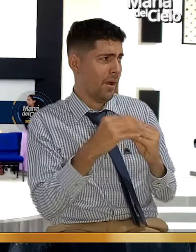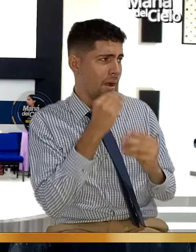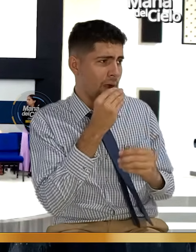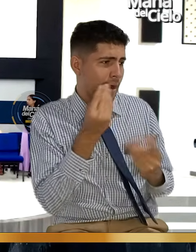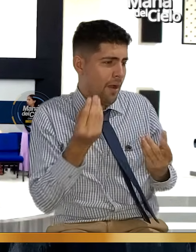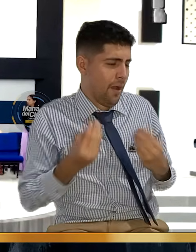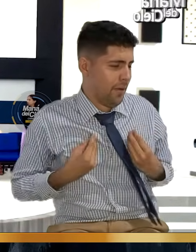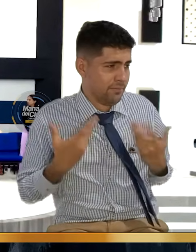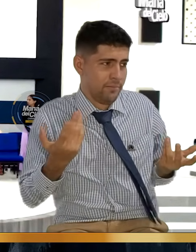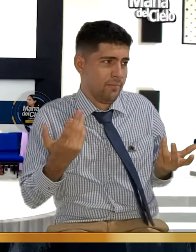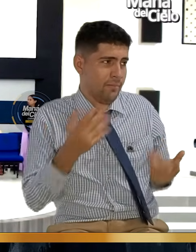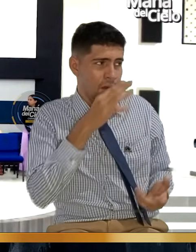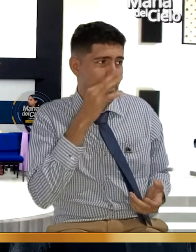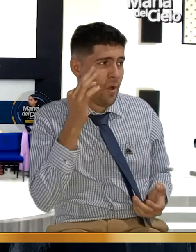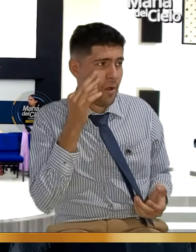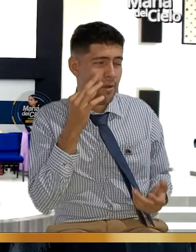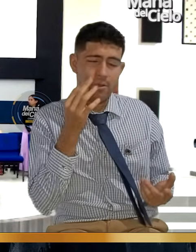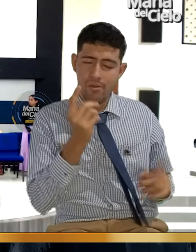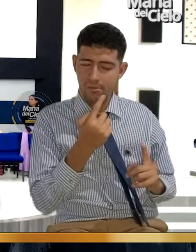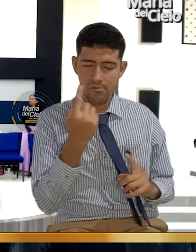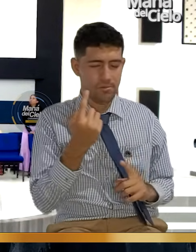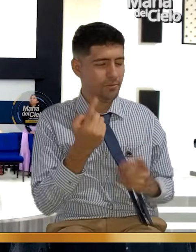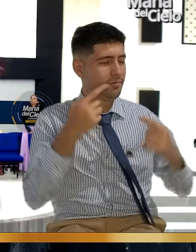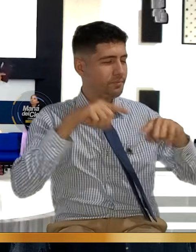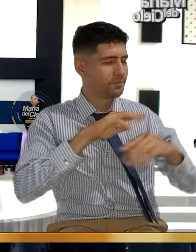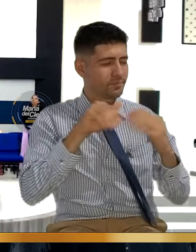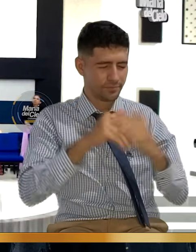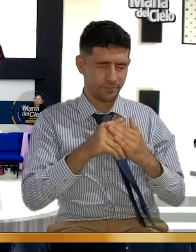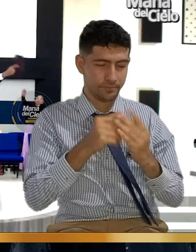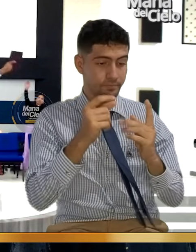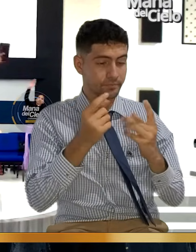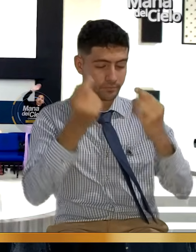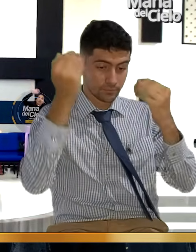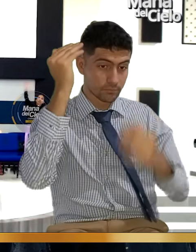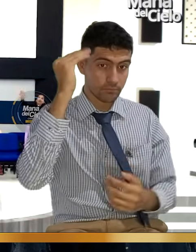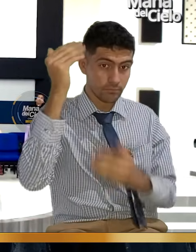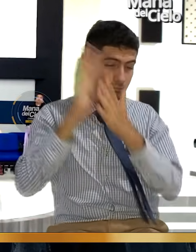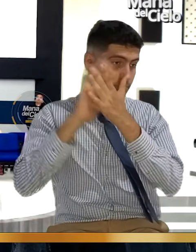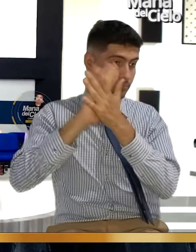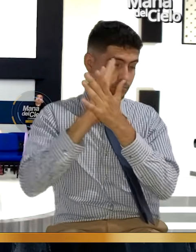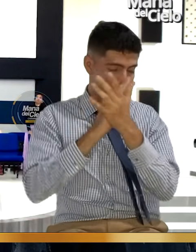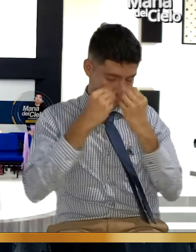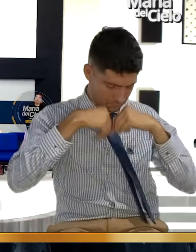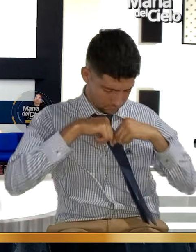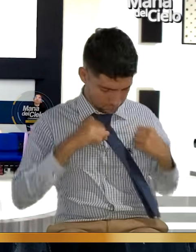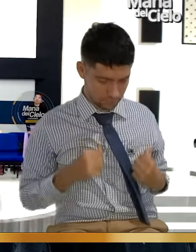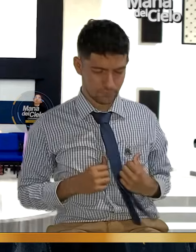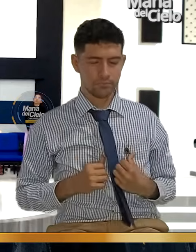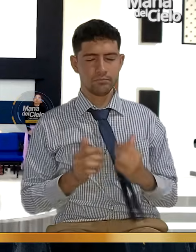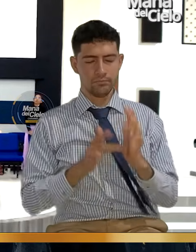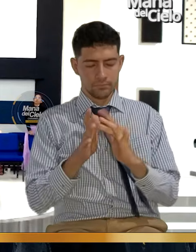Dios. Le dijo: al Señor tu Dios solo servirás y a Él solo honrarás. Pura